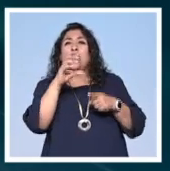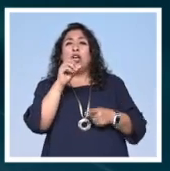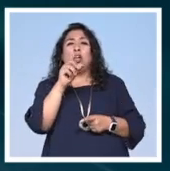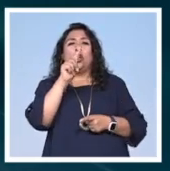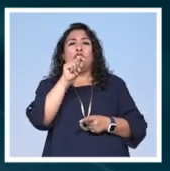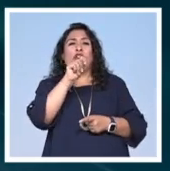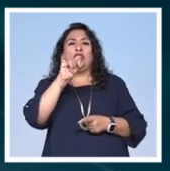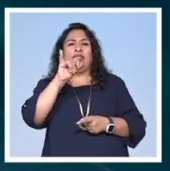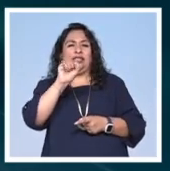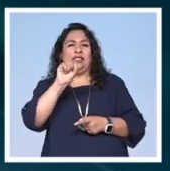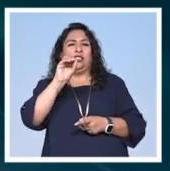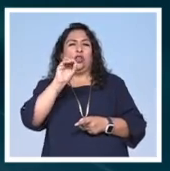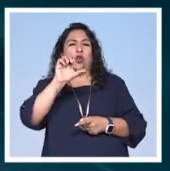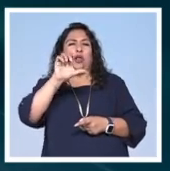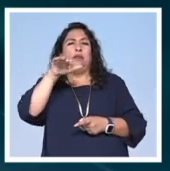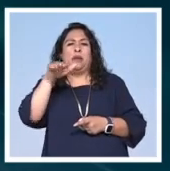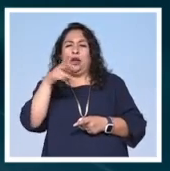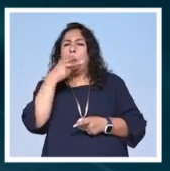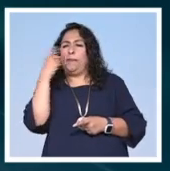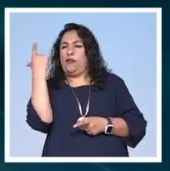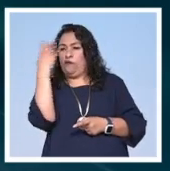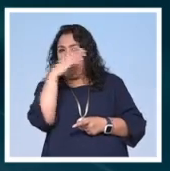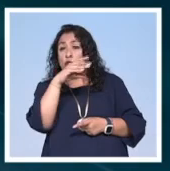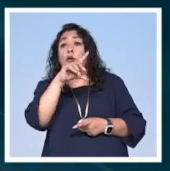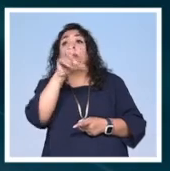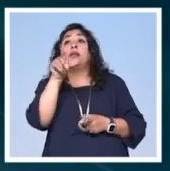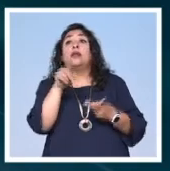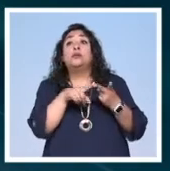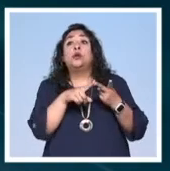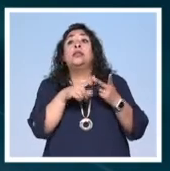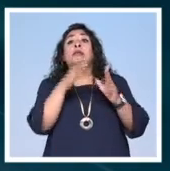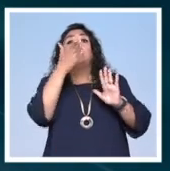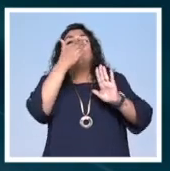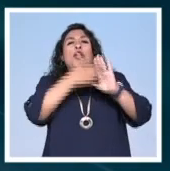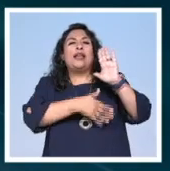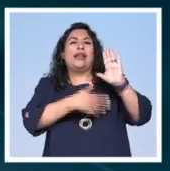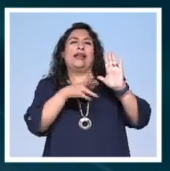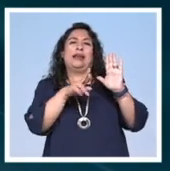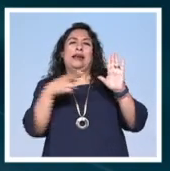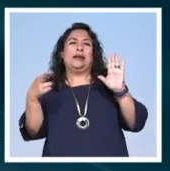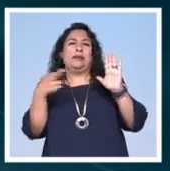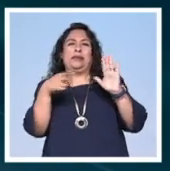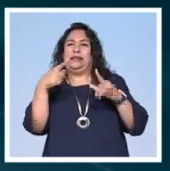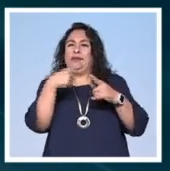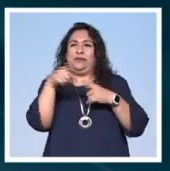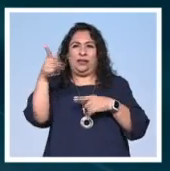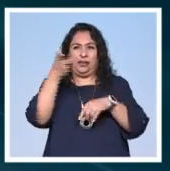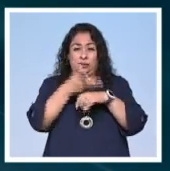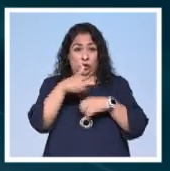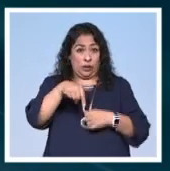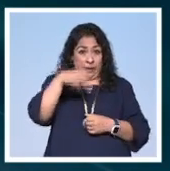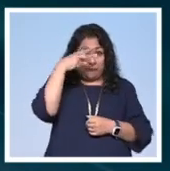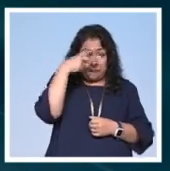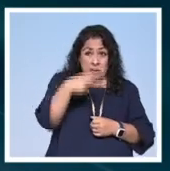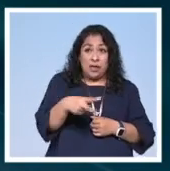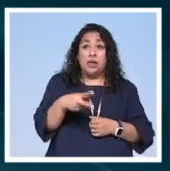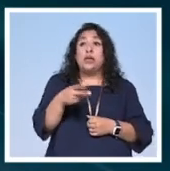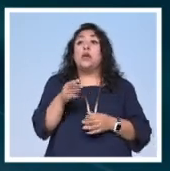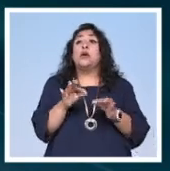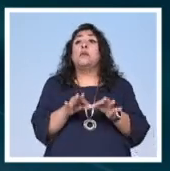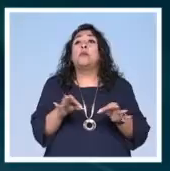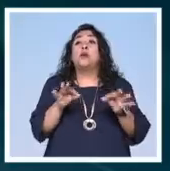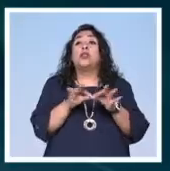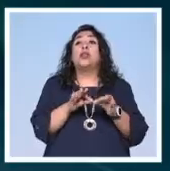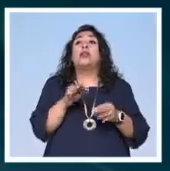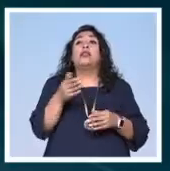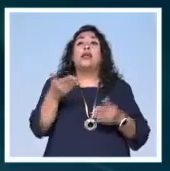oldman es un fotógrafo posteriormente con él van a hacer las portadas de diferentes revistas en Estados Unidos en México van a destacar por ejemplo el